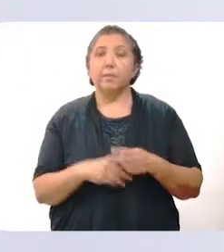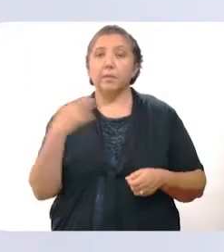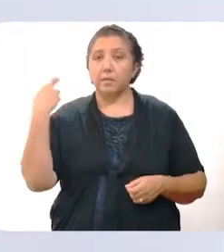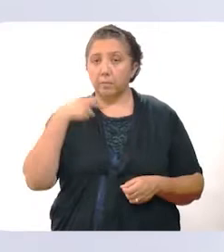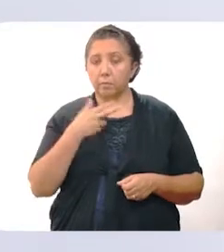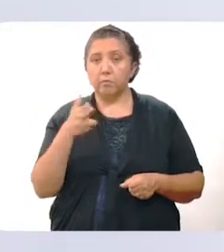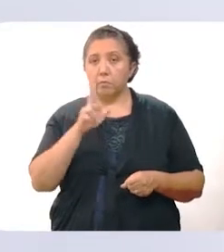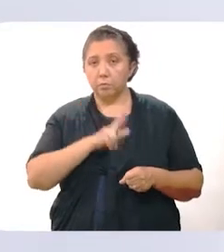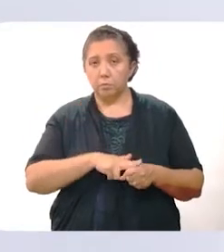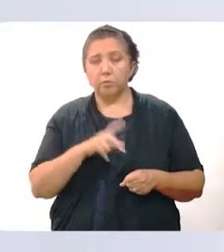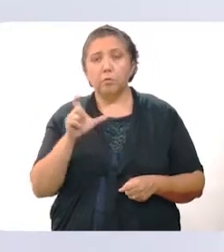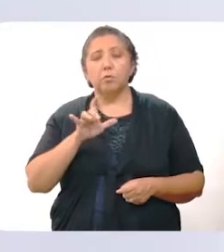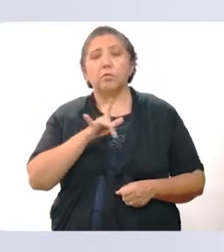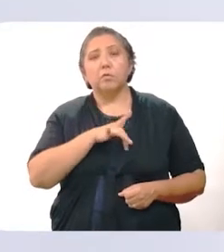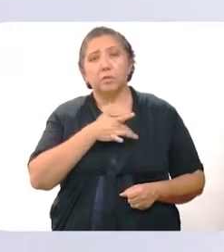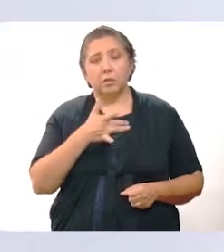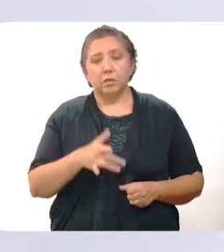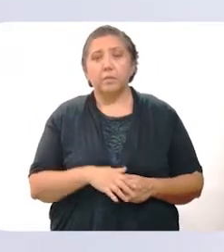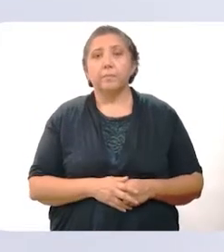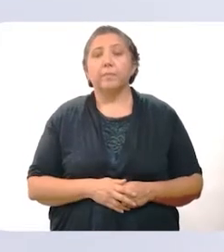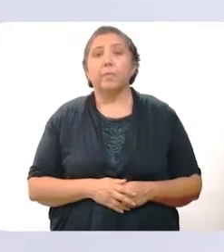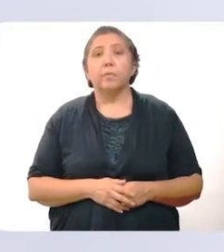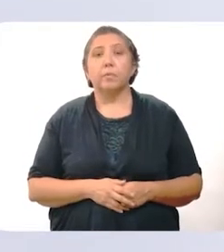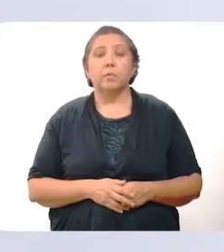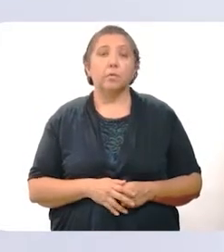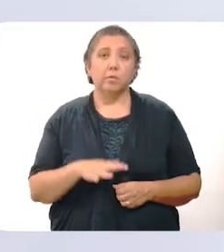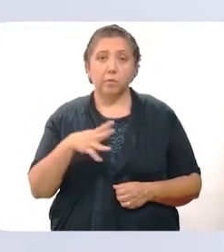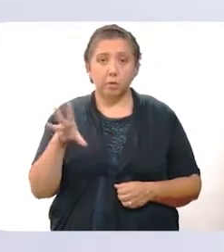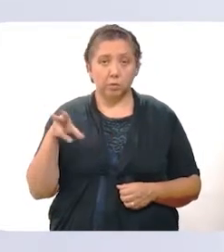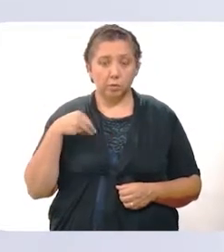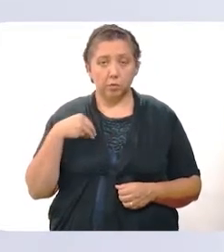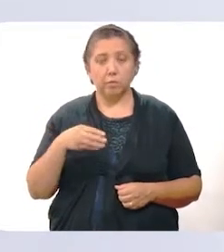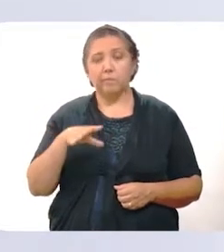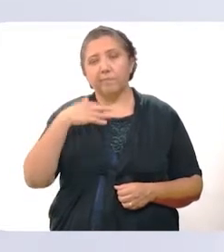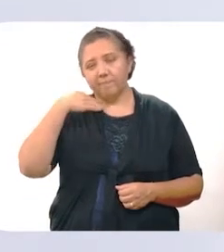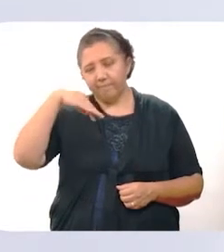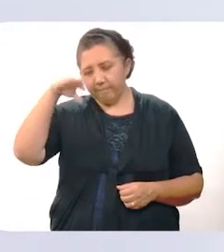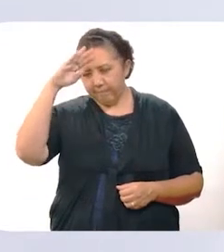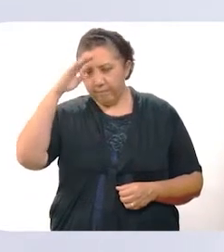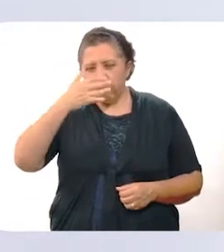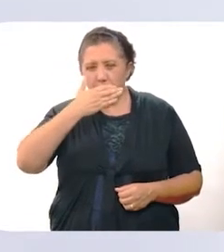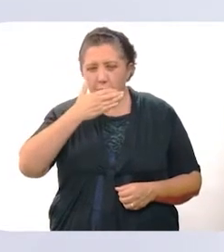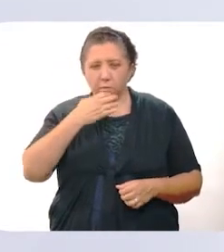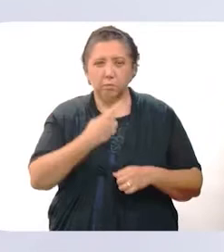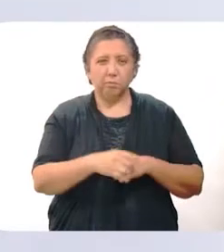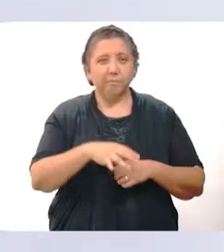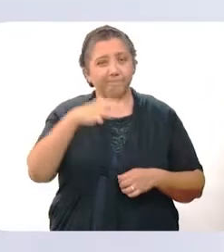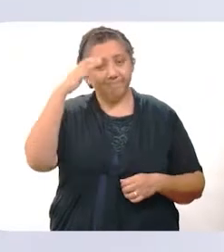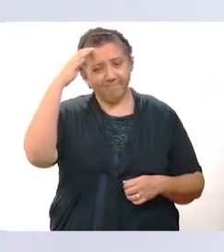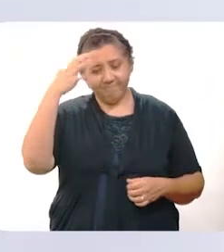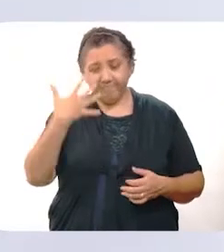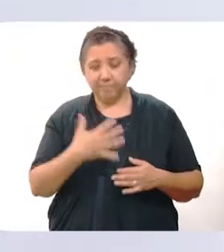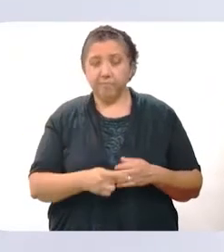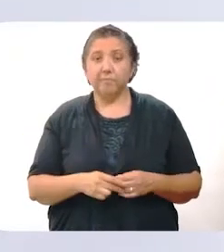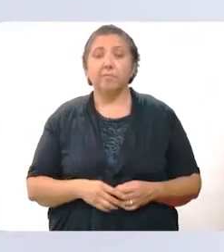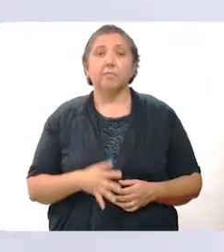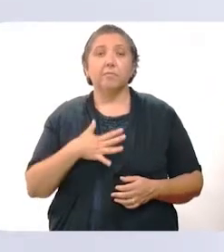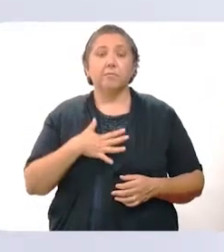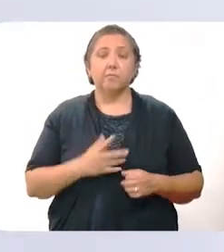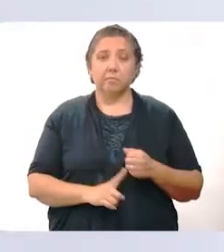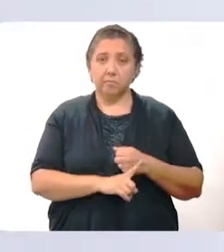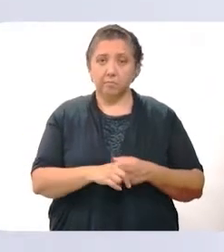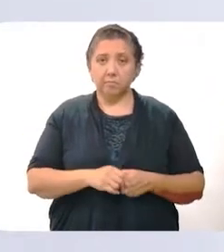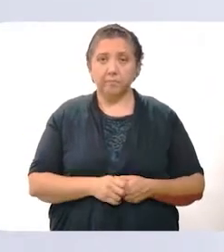de inmediato al hospital apenas detecten los síntomas de contagio como fiebre, tos, dolor de cabeza, falta de